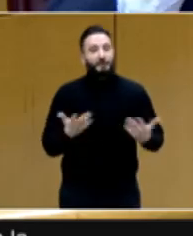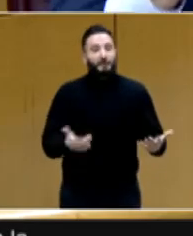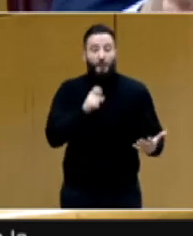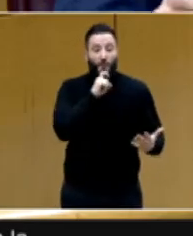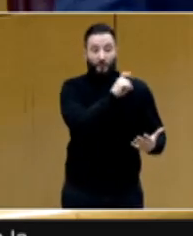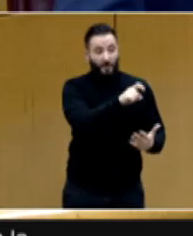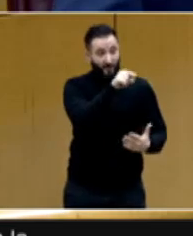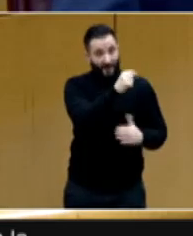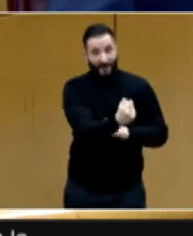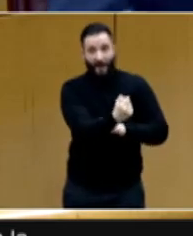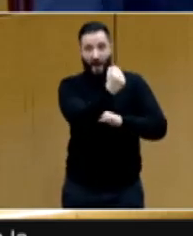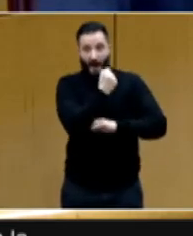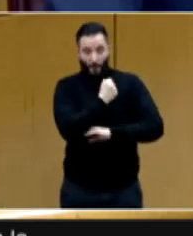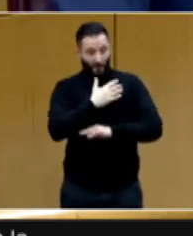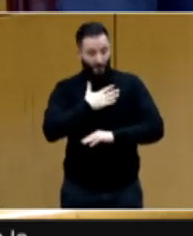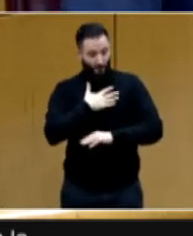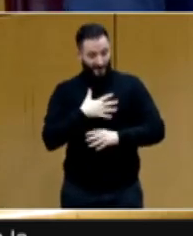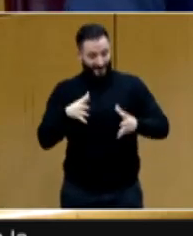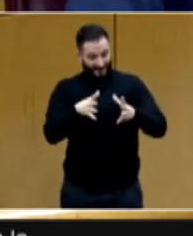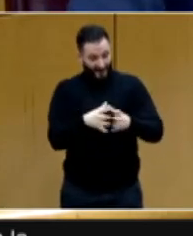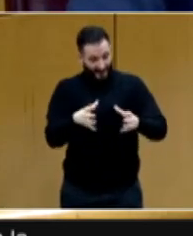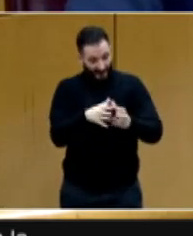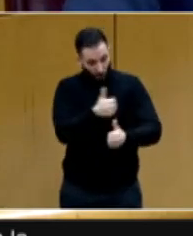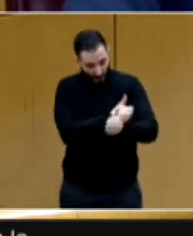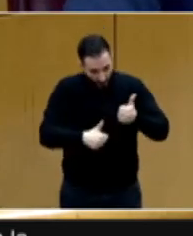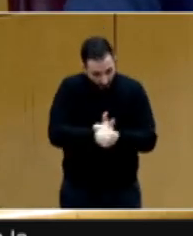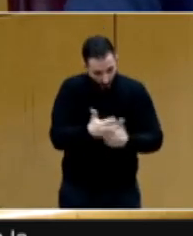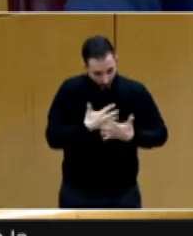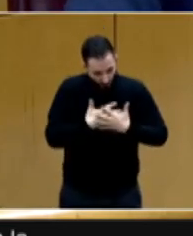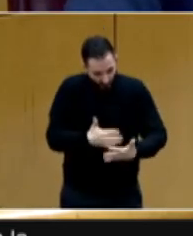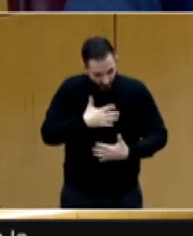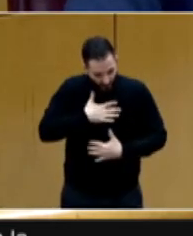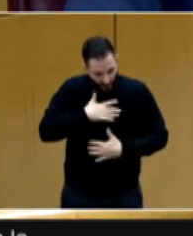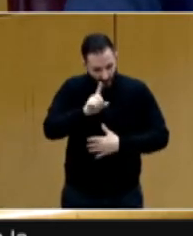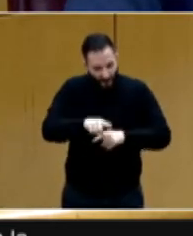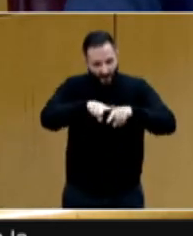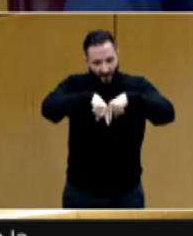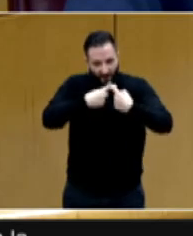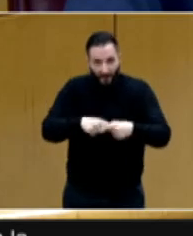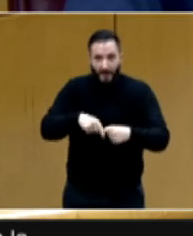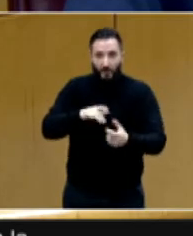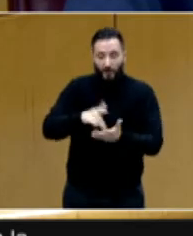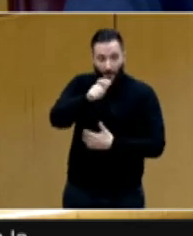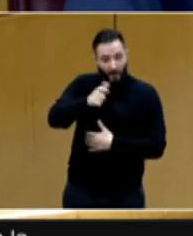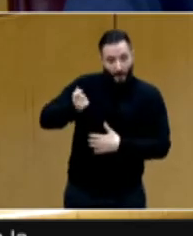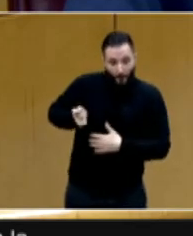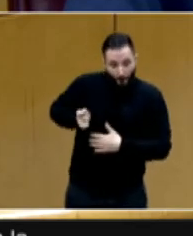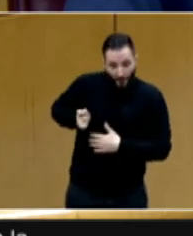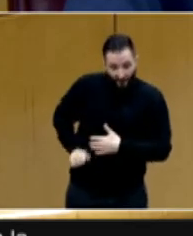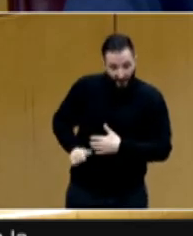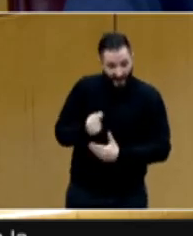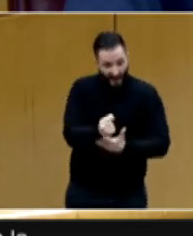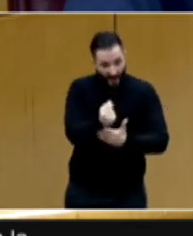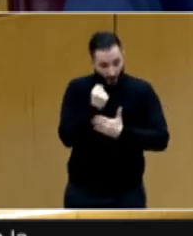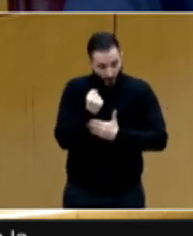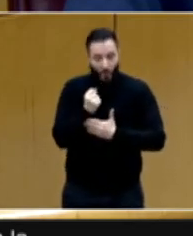teniendo mi deseo mis voluntades y preferencias y tengo a mi familia y tengo una profesional de apoyo